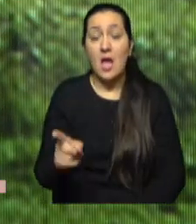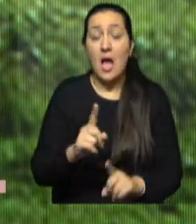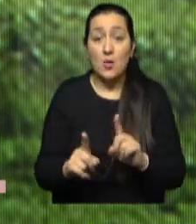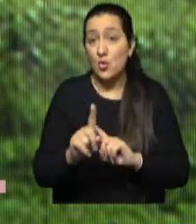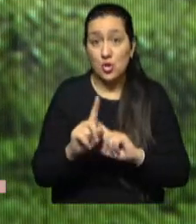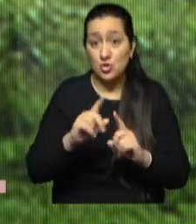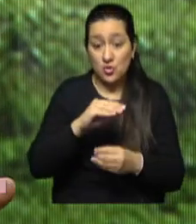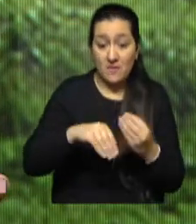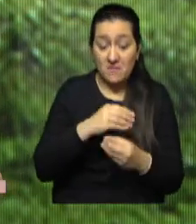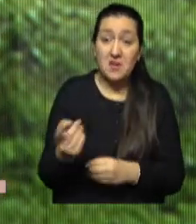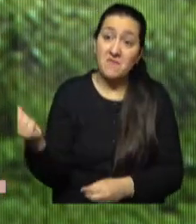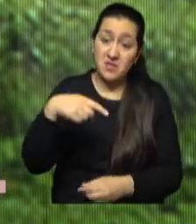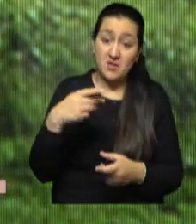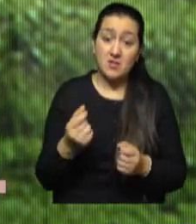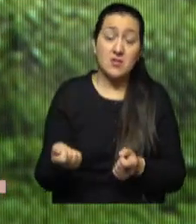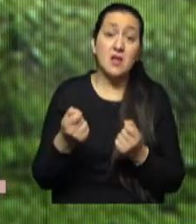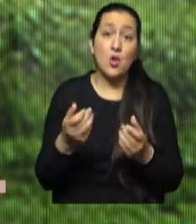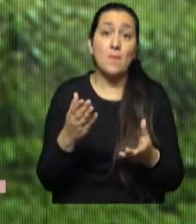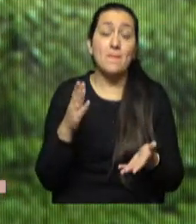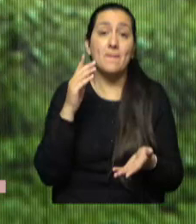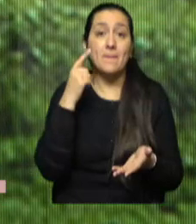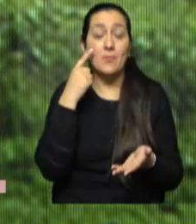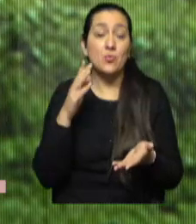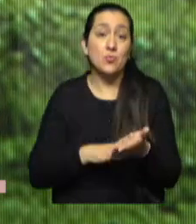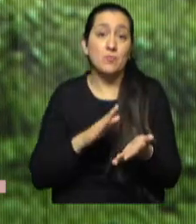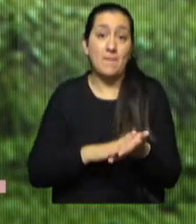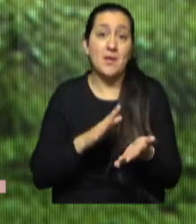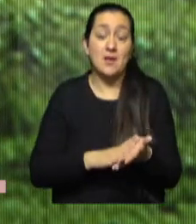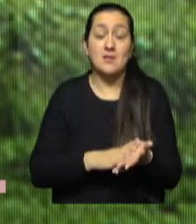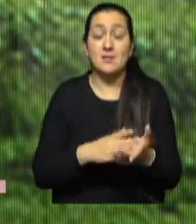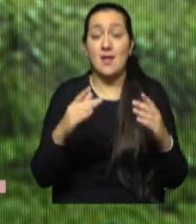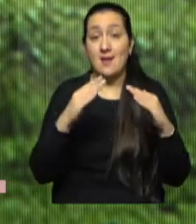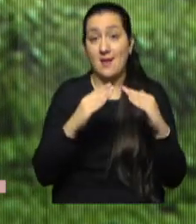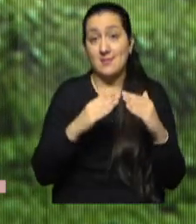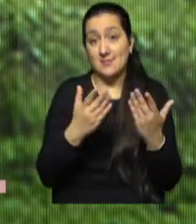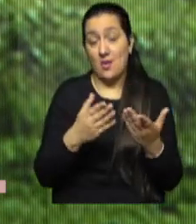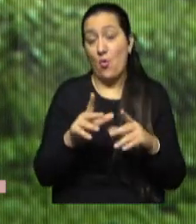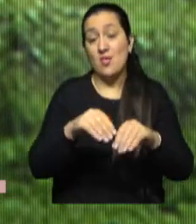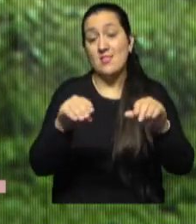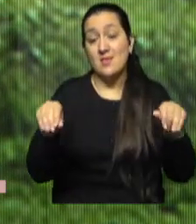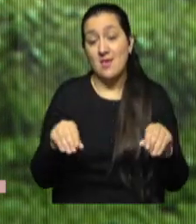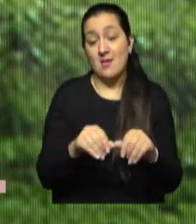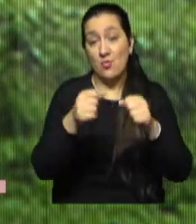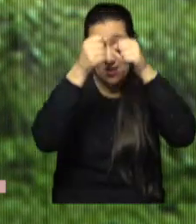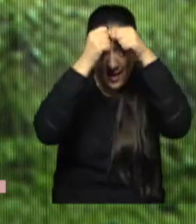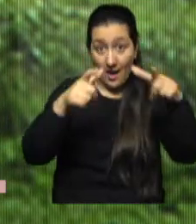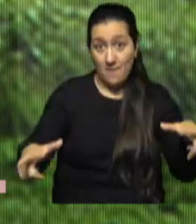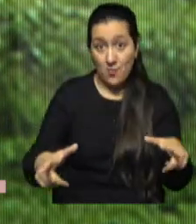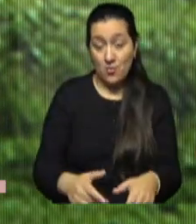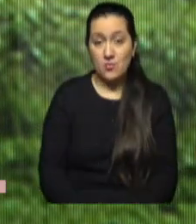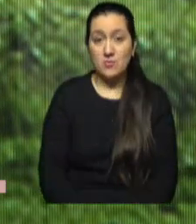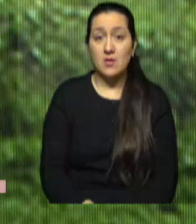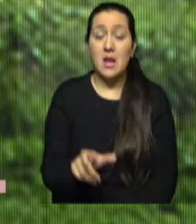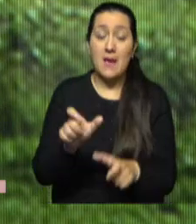títulos es decir no no hay ni siquiera hay presunción las personas